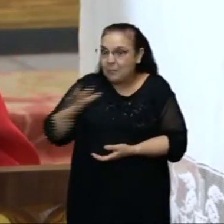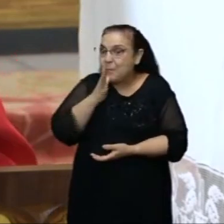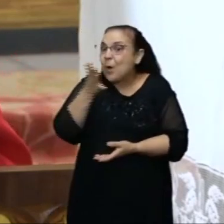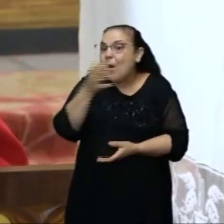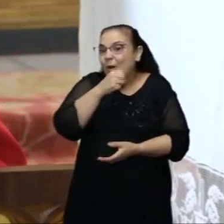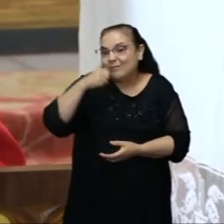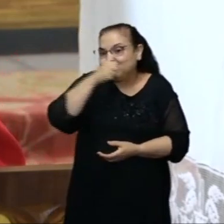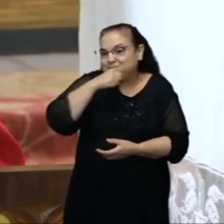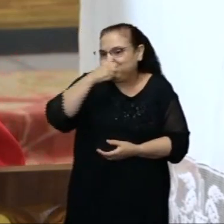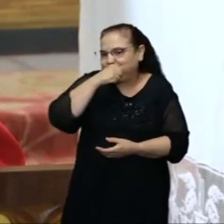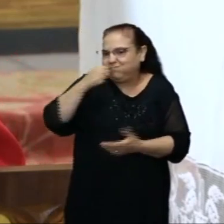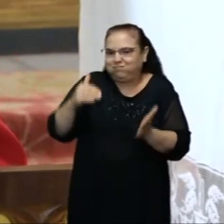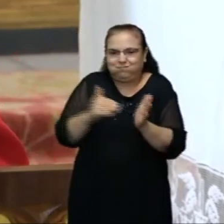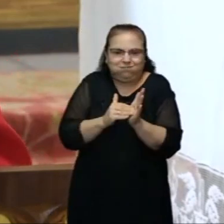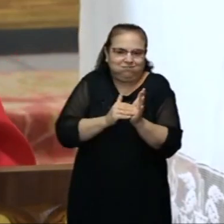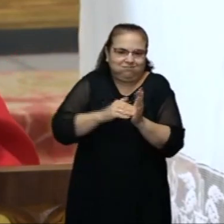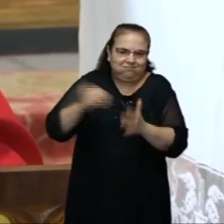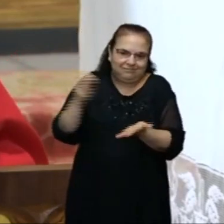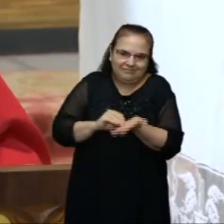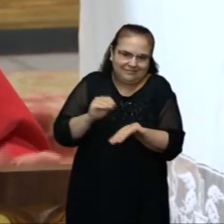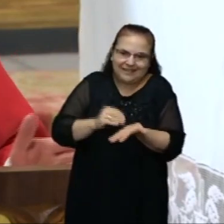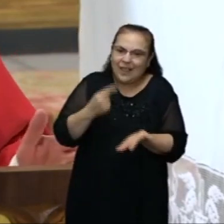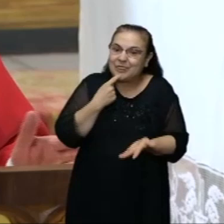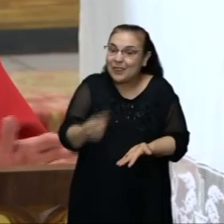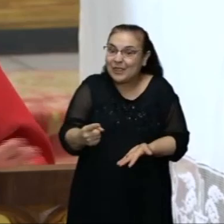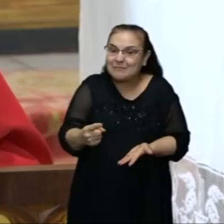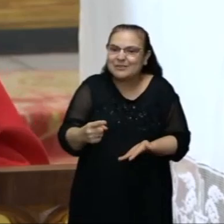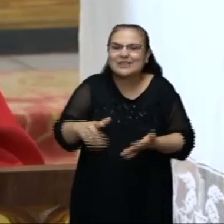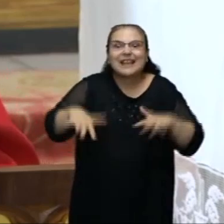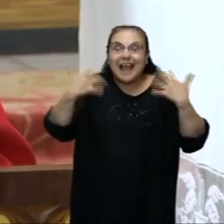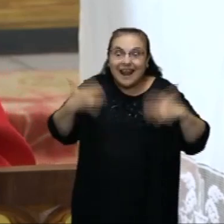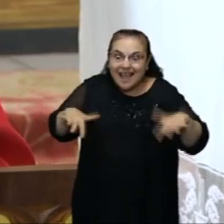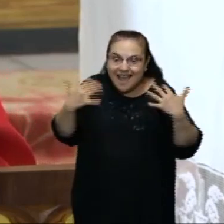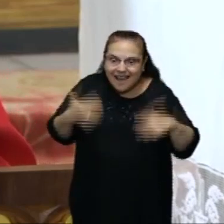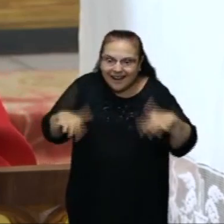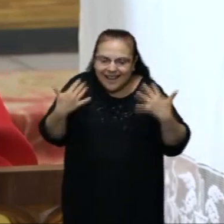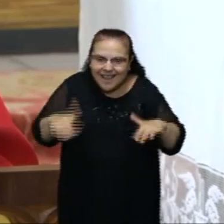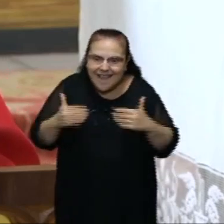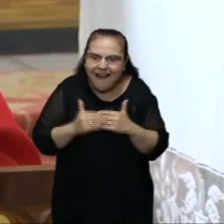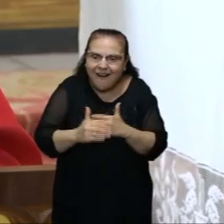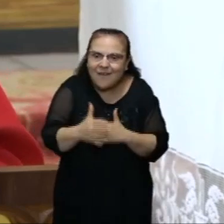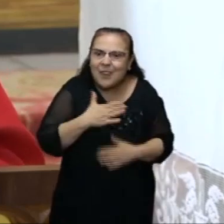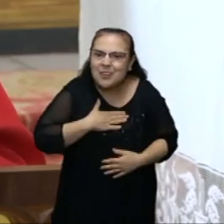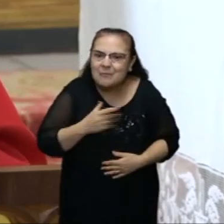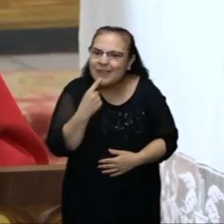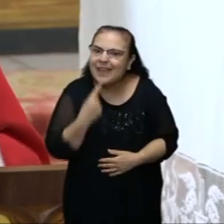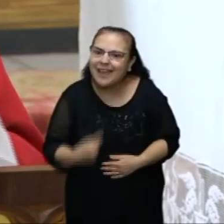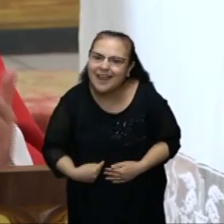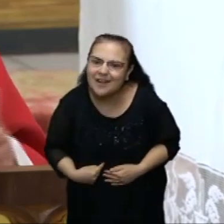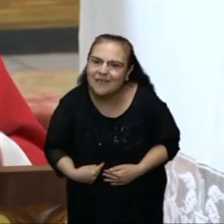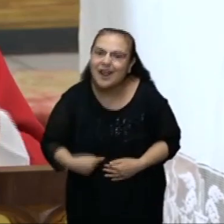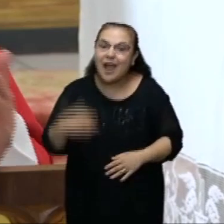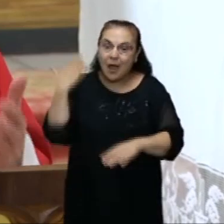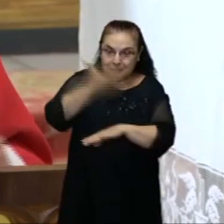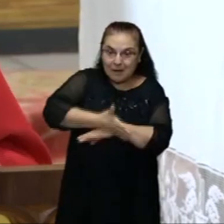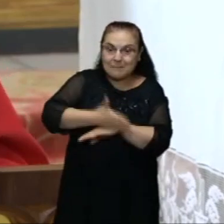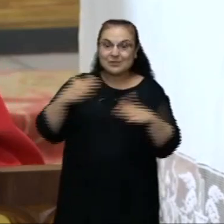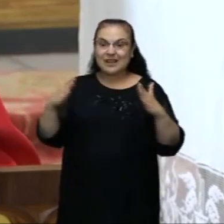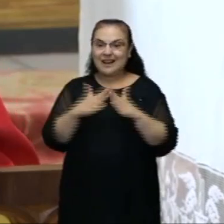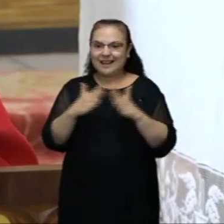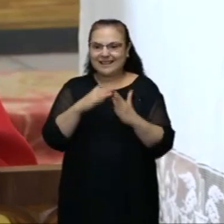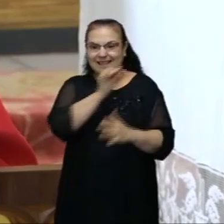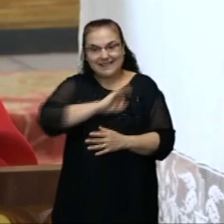cantado mil veces, decimos: qué alegría cuando me dijeron: vamos a la casa del Señor. Y